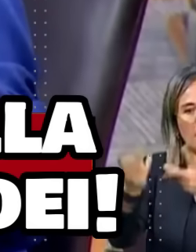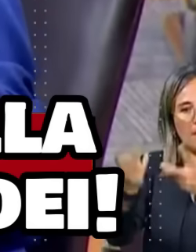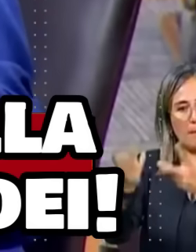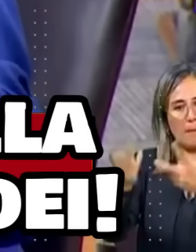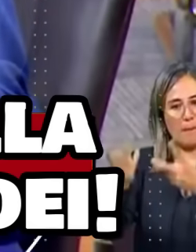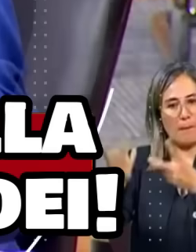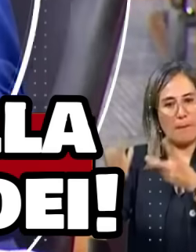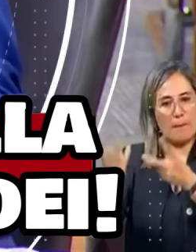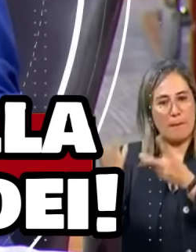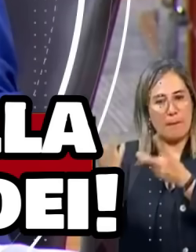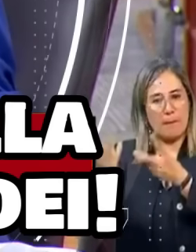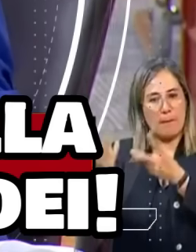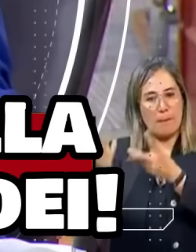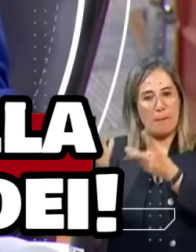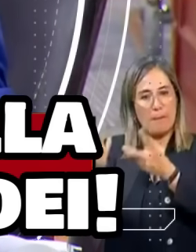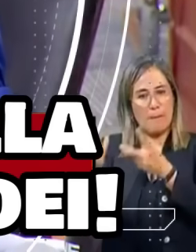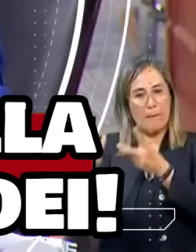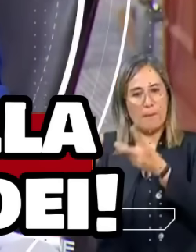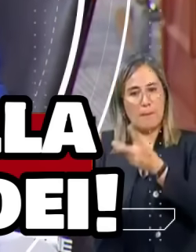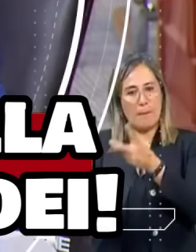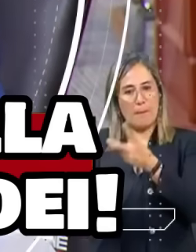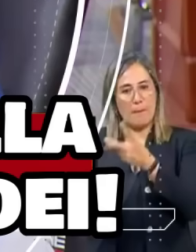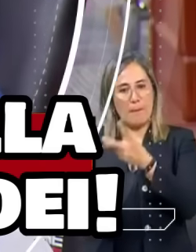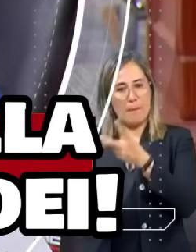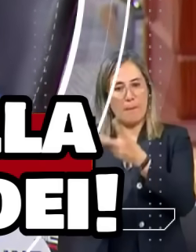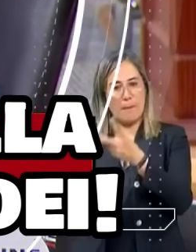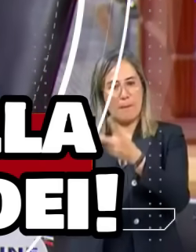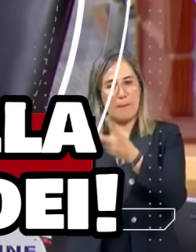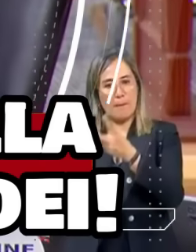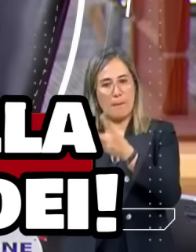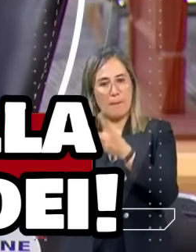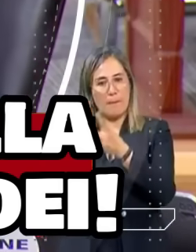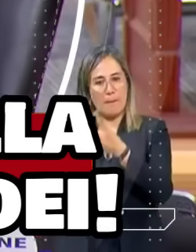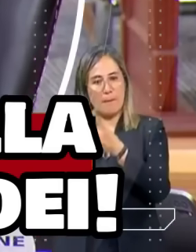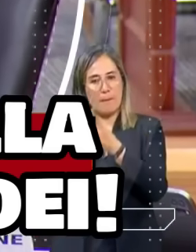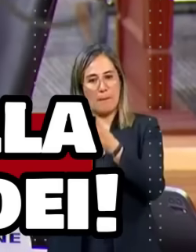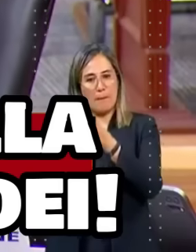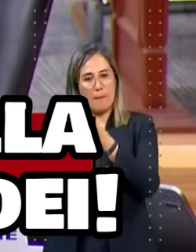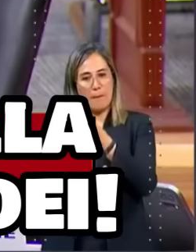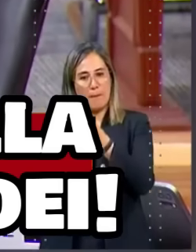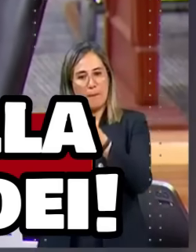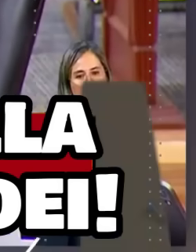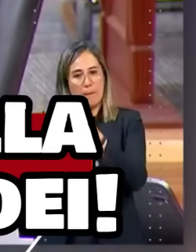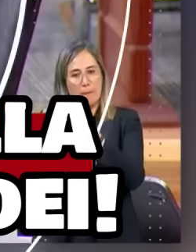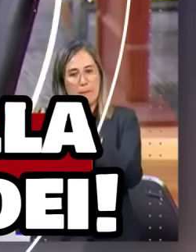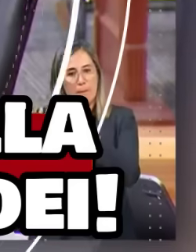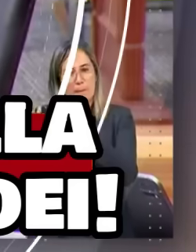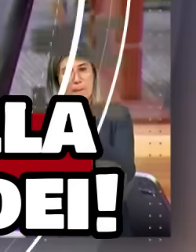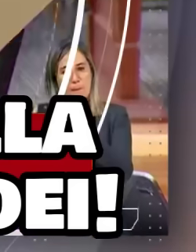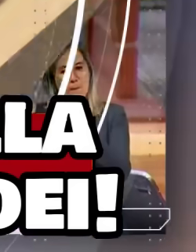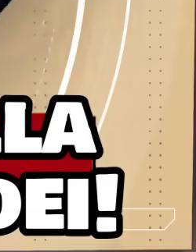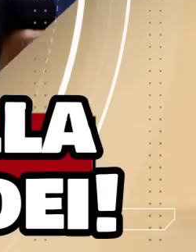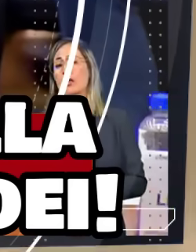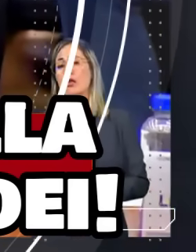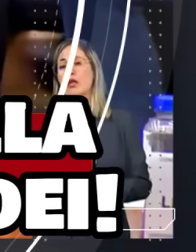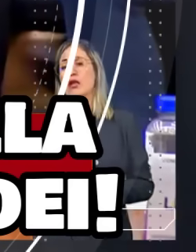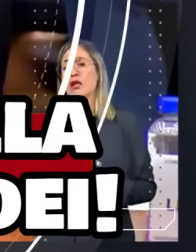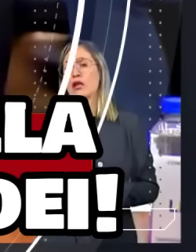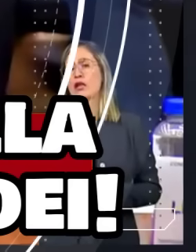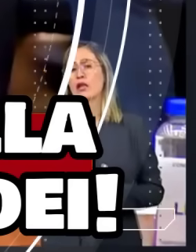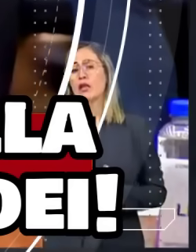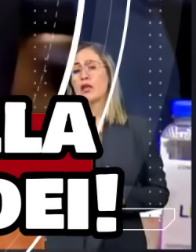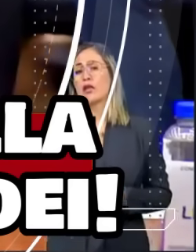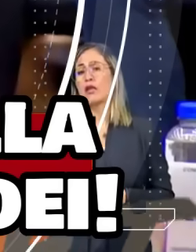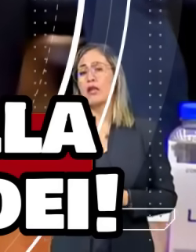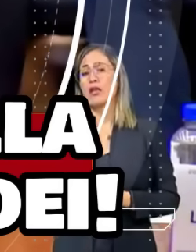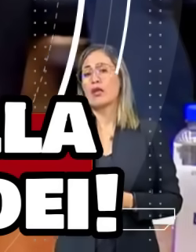decisión de excusarse. Según lo estipula el documento leído, explicó que la votación sobre este tema resulta improcedente, ya que se trata